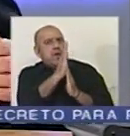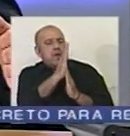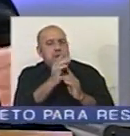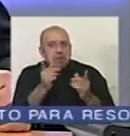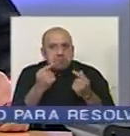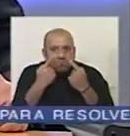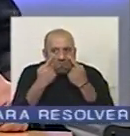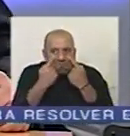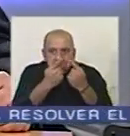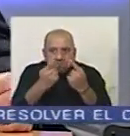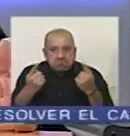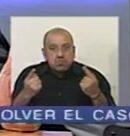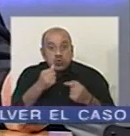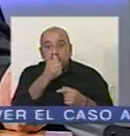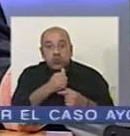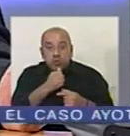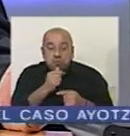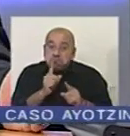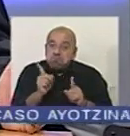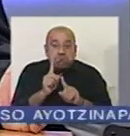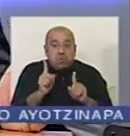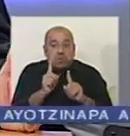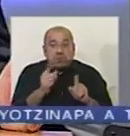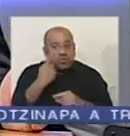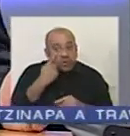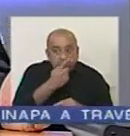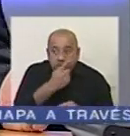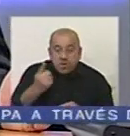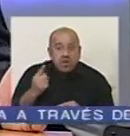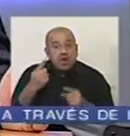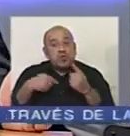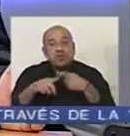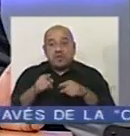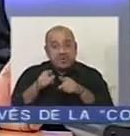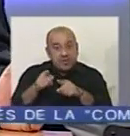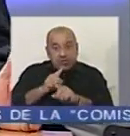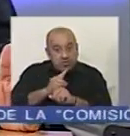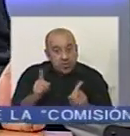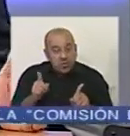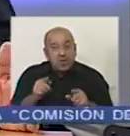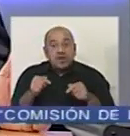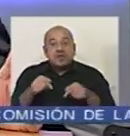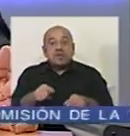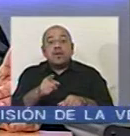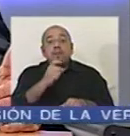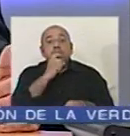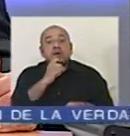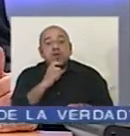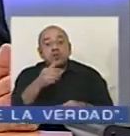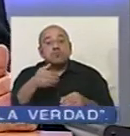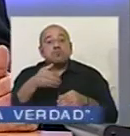luz al final del túnel. Y es probable que si eso no sucede, si a partir de marzo, como